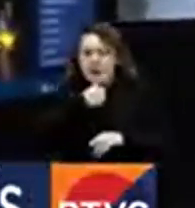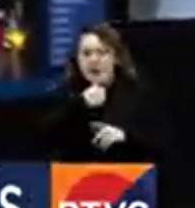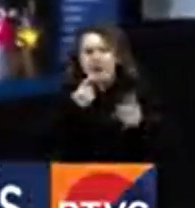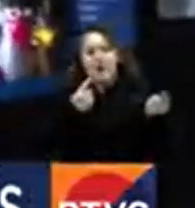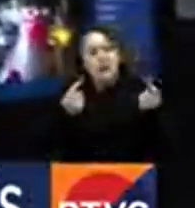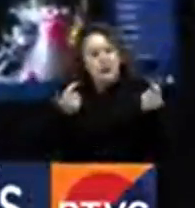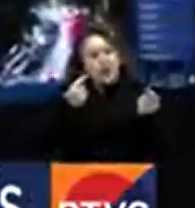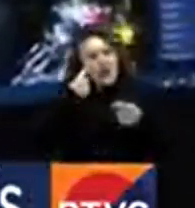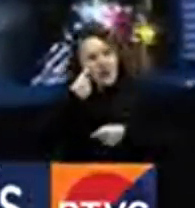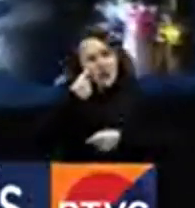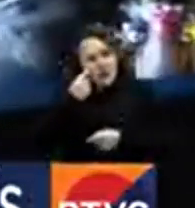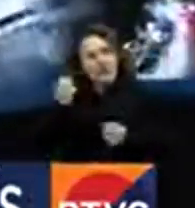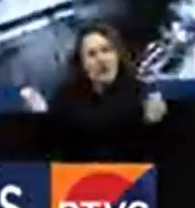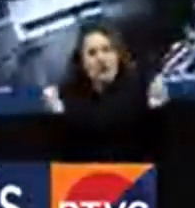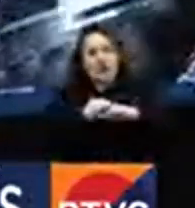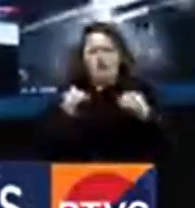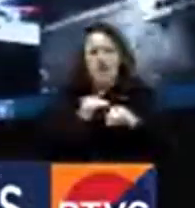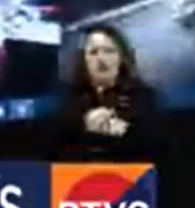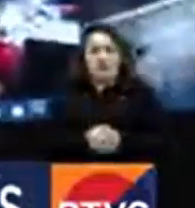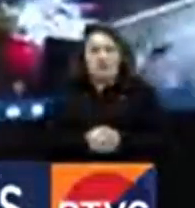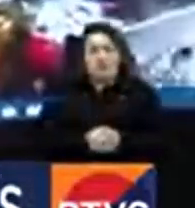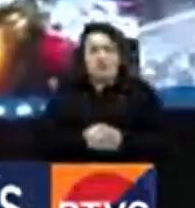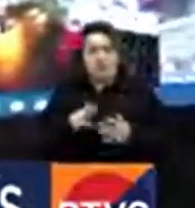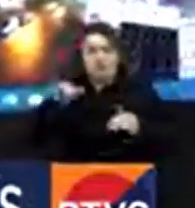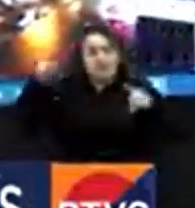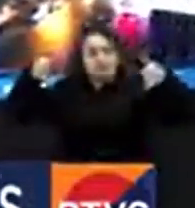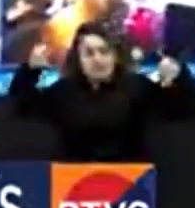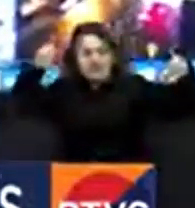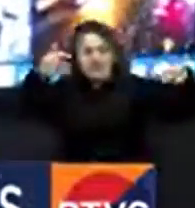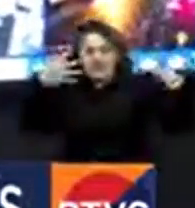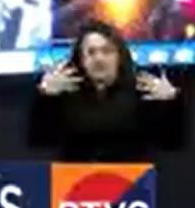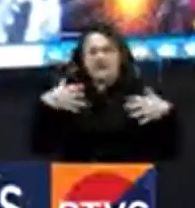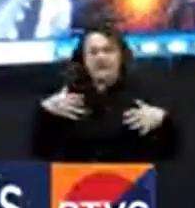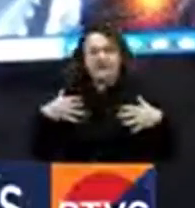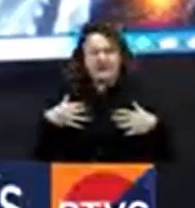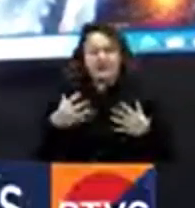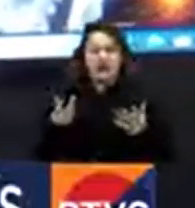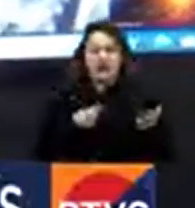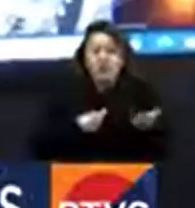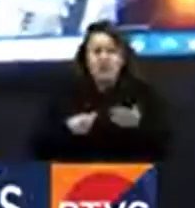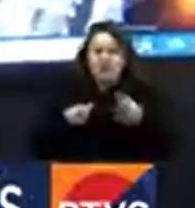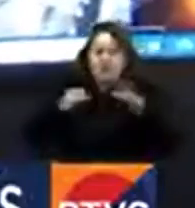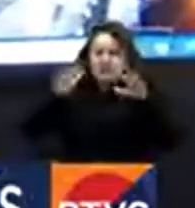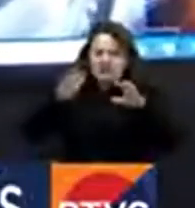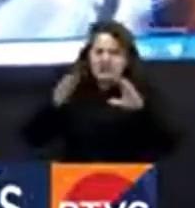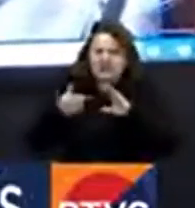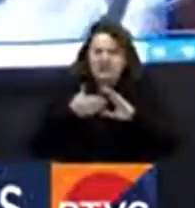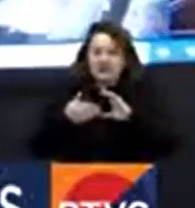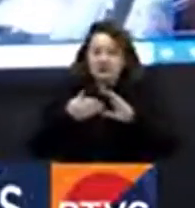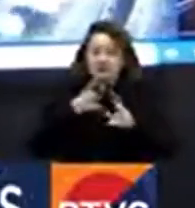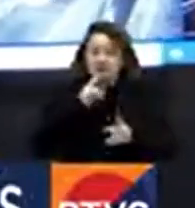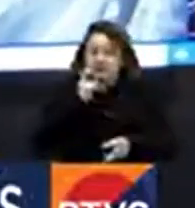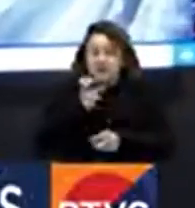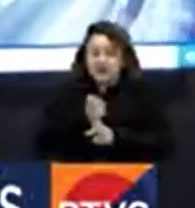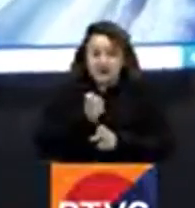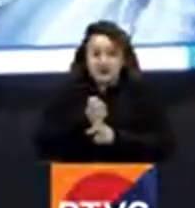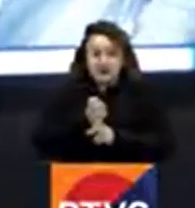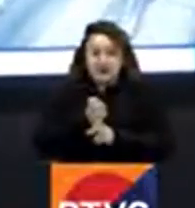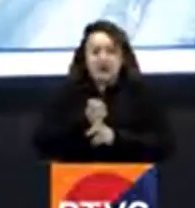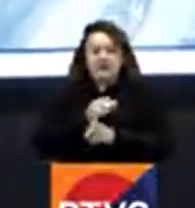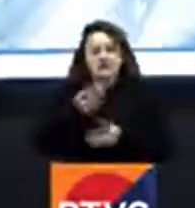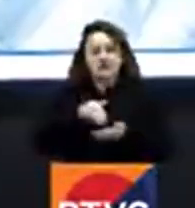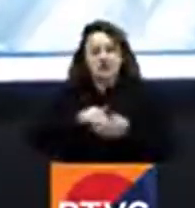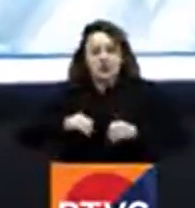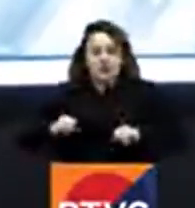retorno en donde, como han podido ver ustedes en las cámaras, pues hay difíciles condiciones climáticas, lluvias en varias regiones del país. Desde el centro de Bogotá, Stephanie